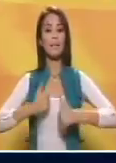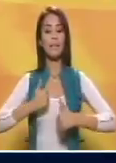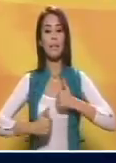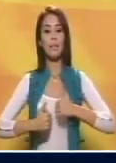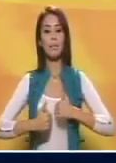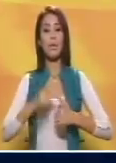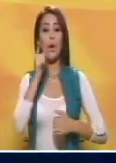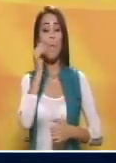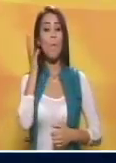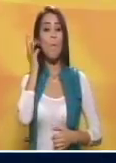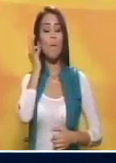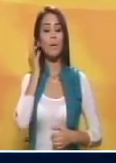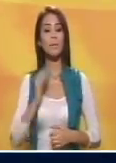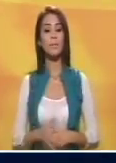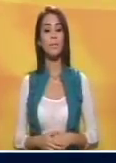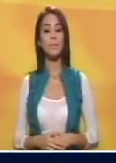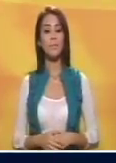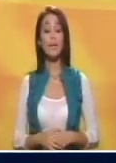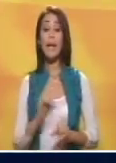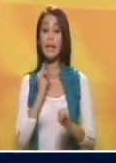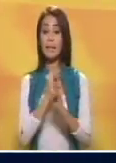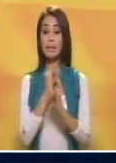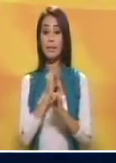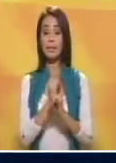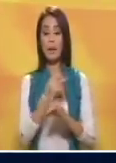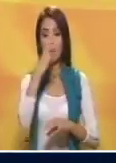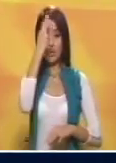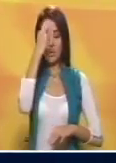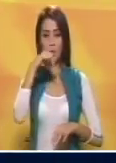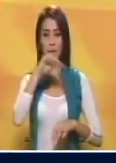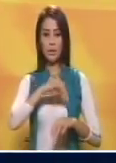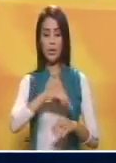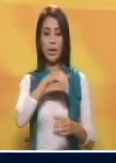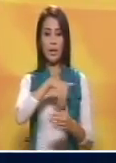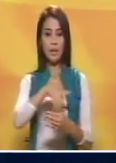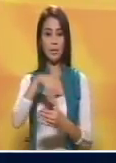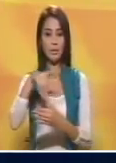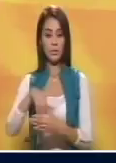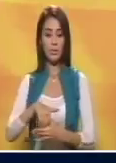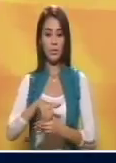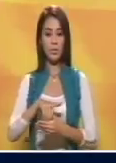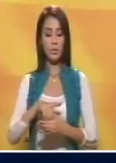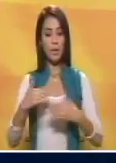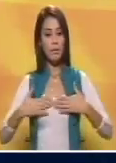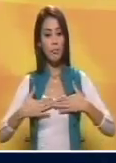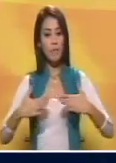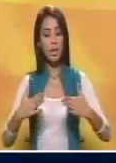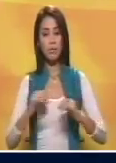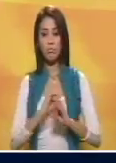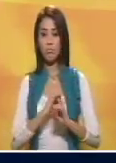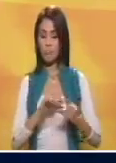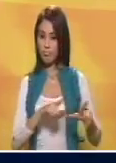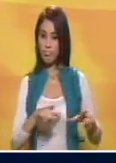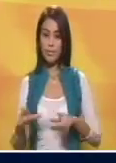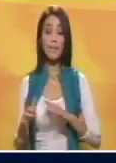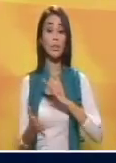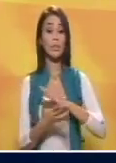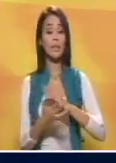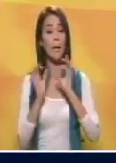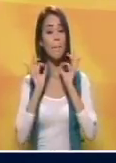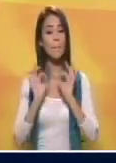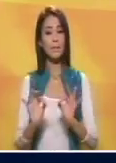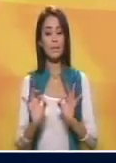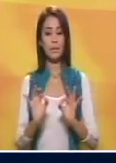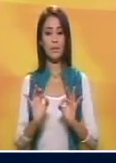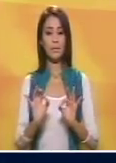y candidatas en el portal del Consejo Nacional Electoral, que está abierto técnicamente,